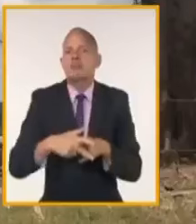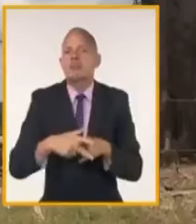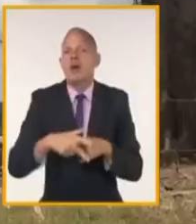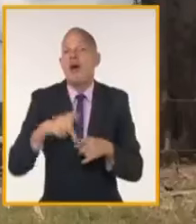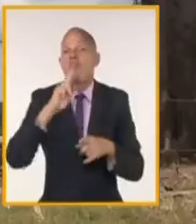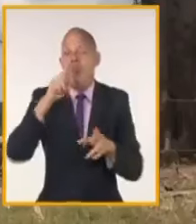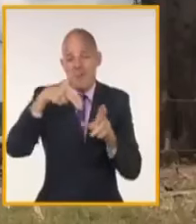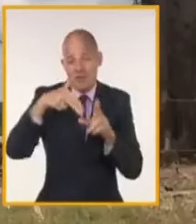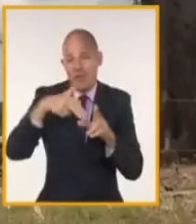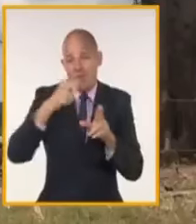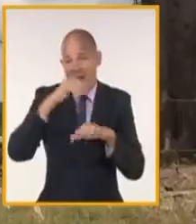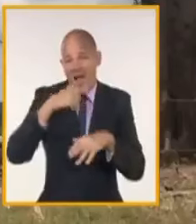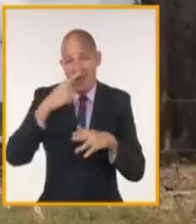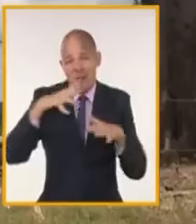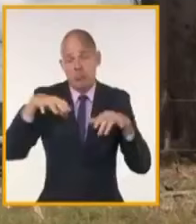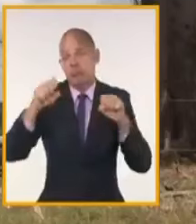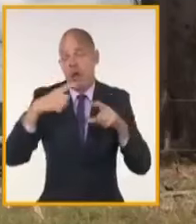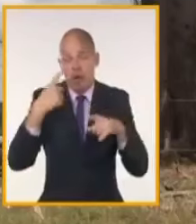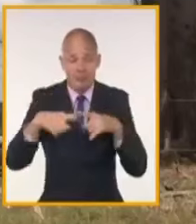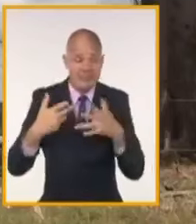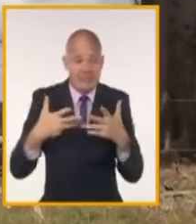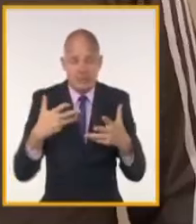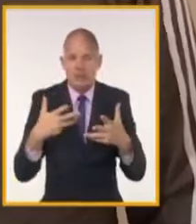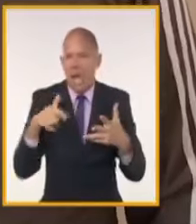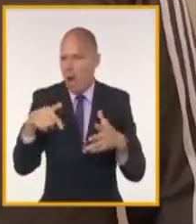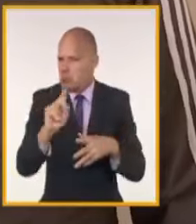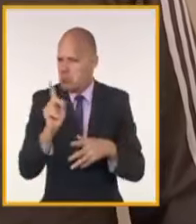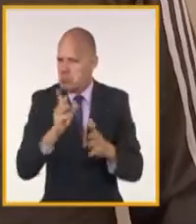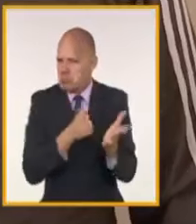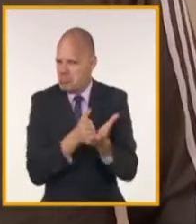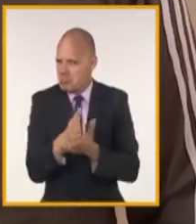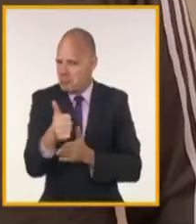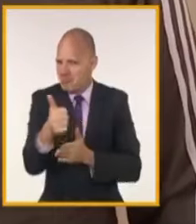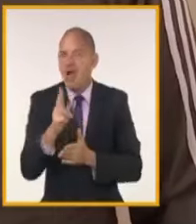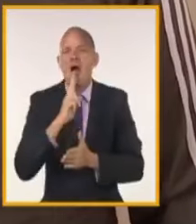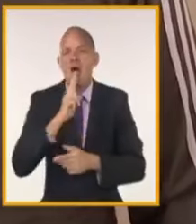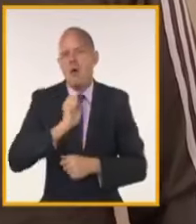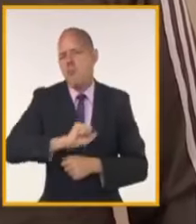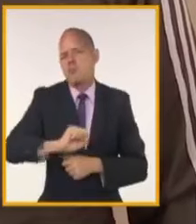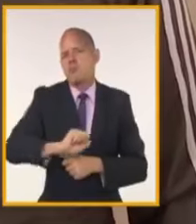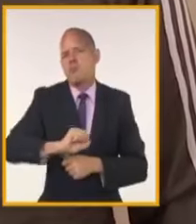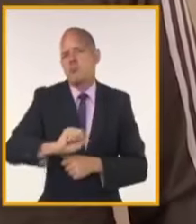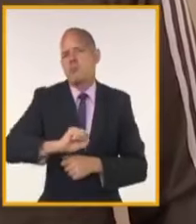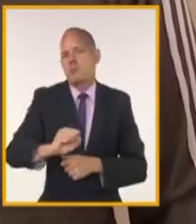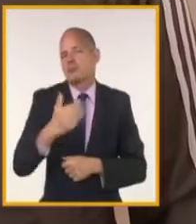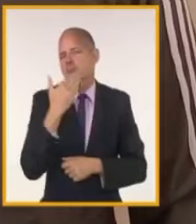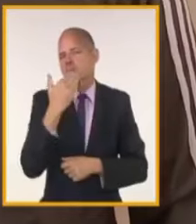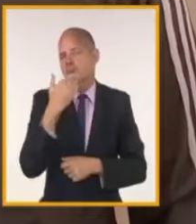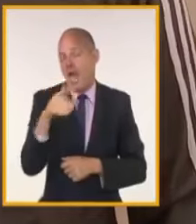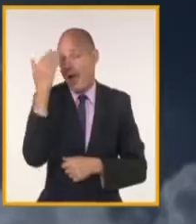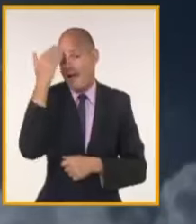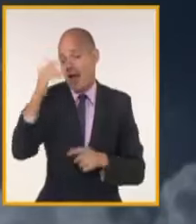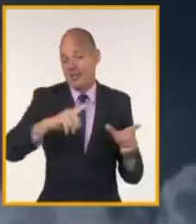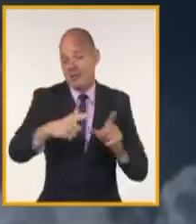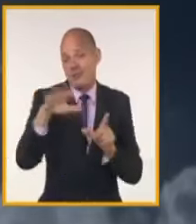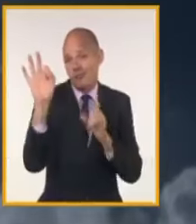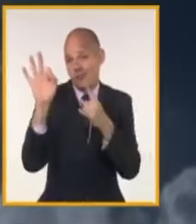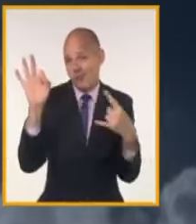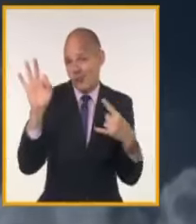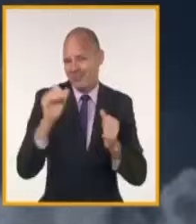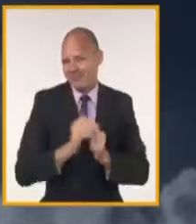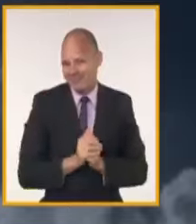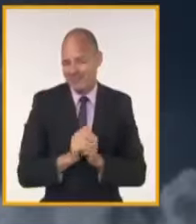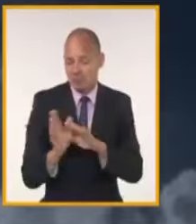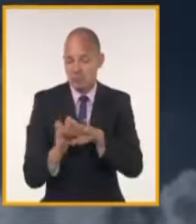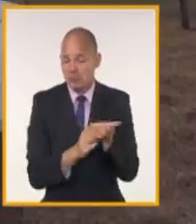ha sido de costumbre Pero bueno eso conllevaba un gasto de energía ahora lo estamos haciendo con energía esta fotovoltaica el tabaco se